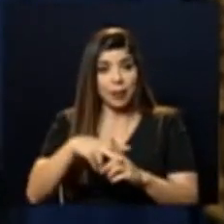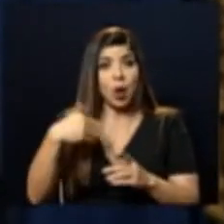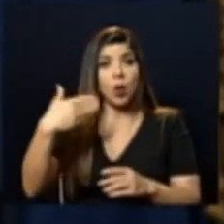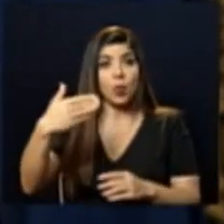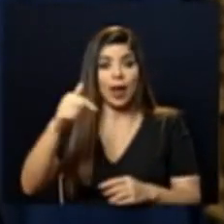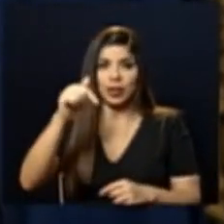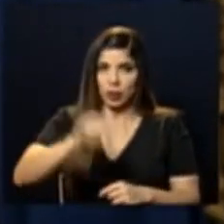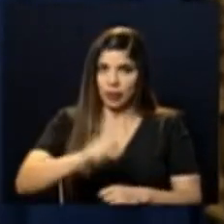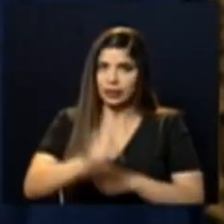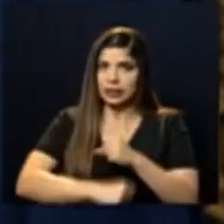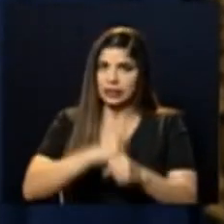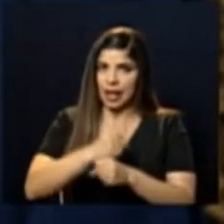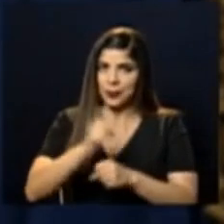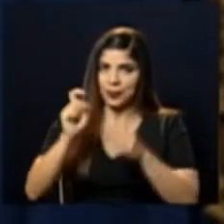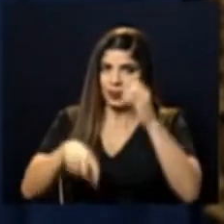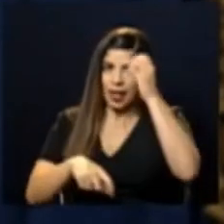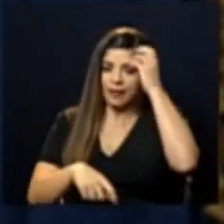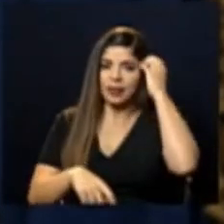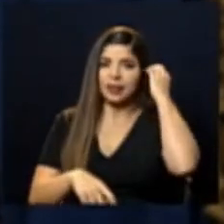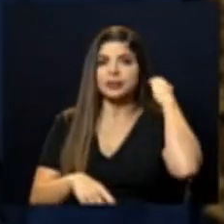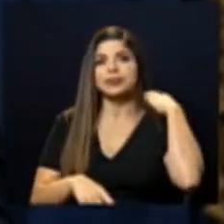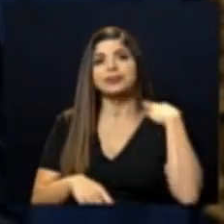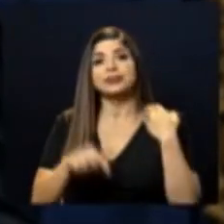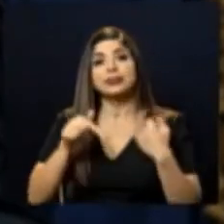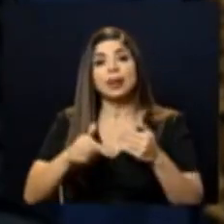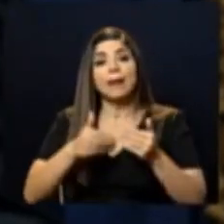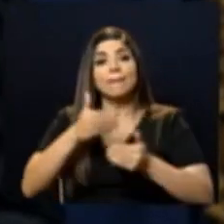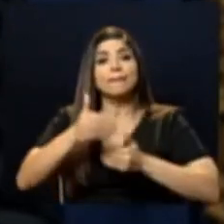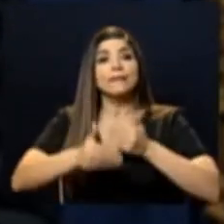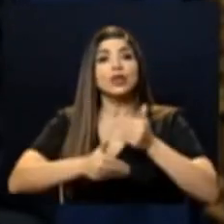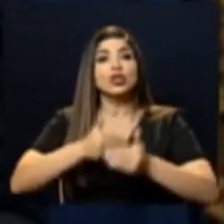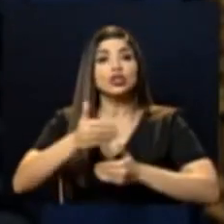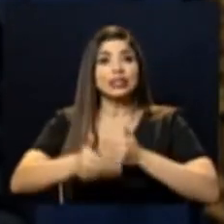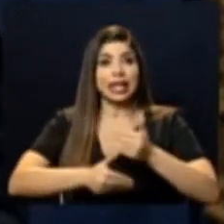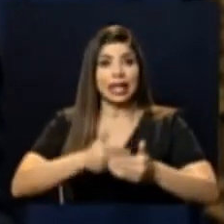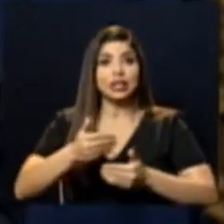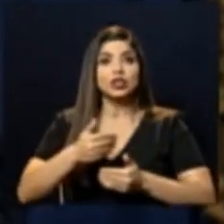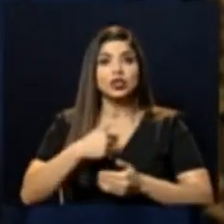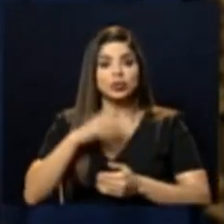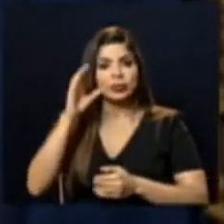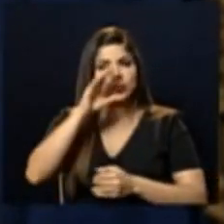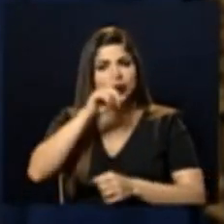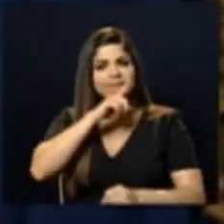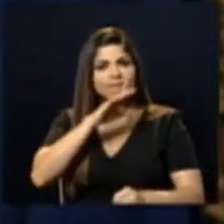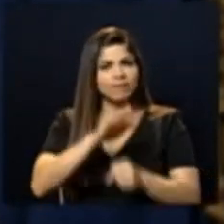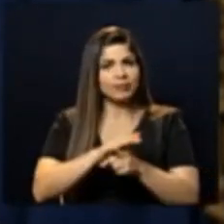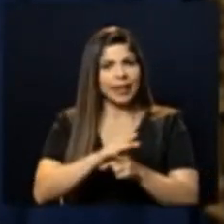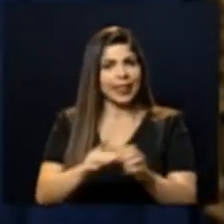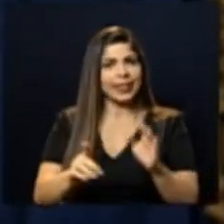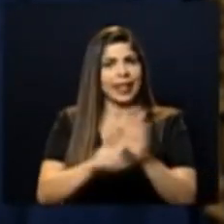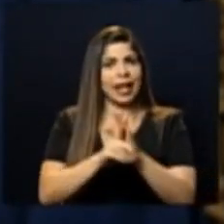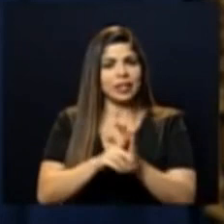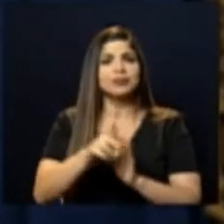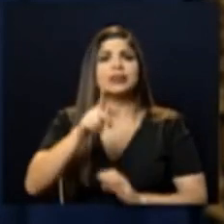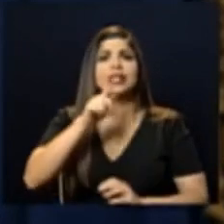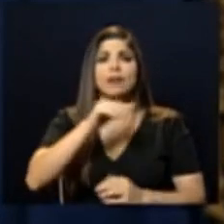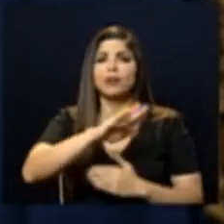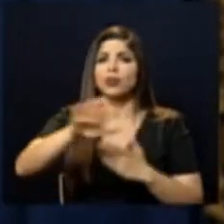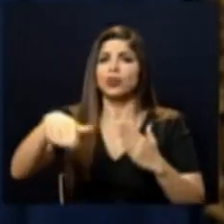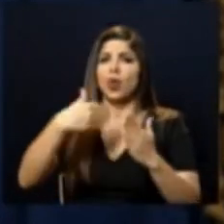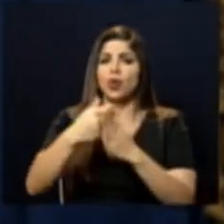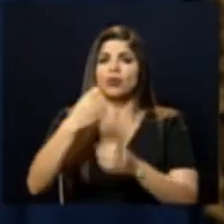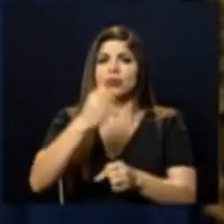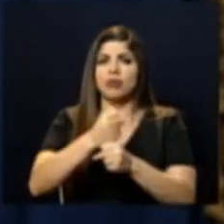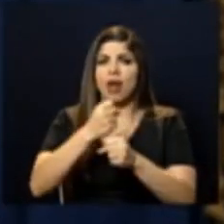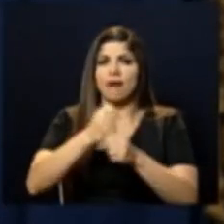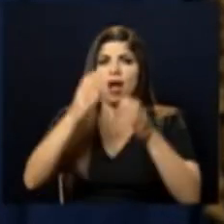año. En este proceso, garantizaremos los derechos de las y los trabajadores de